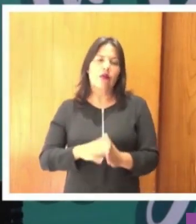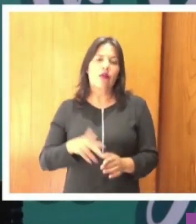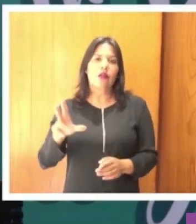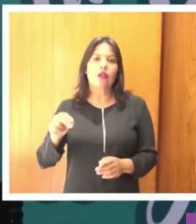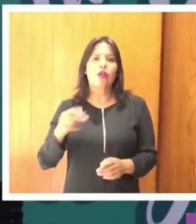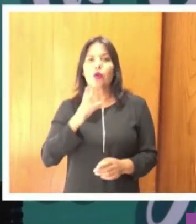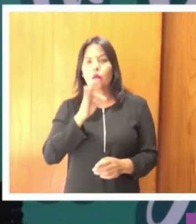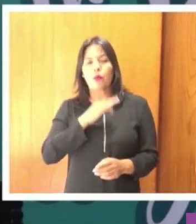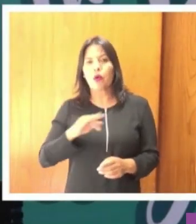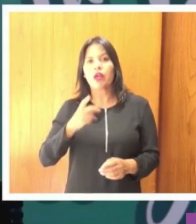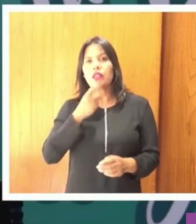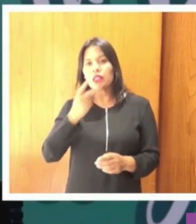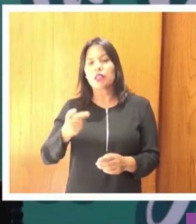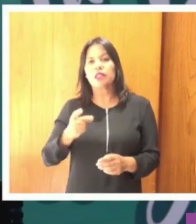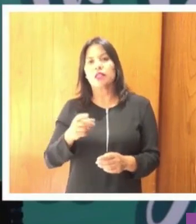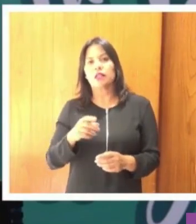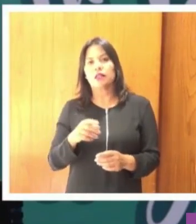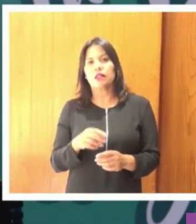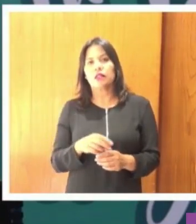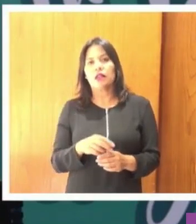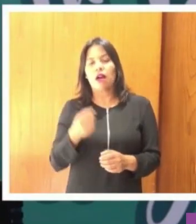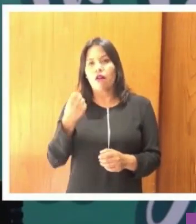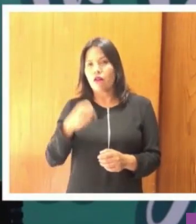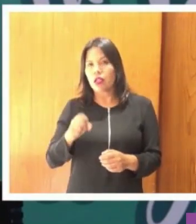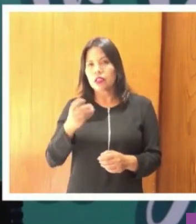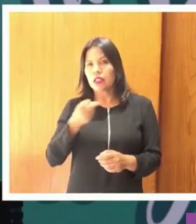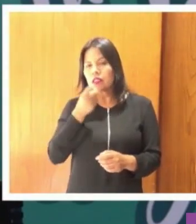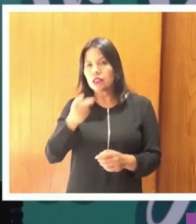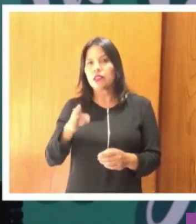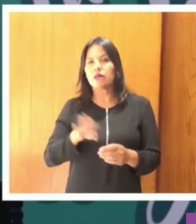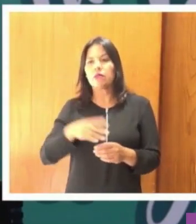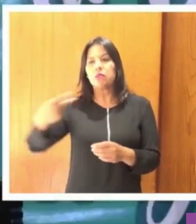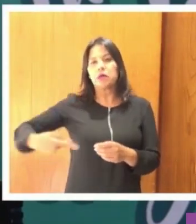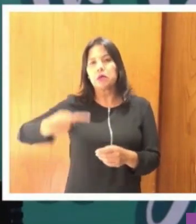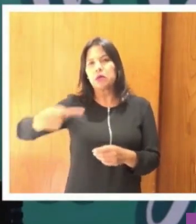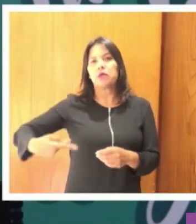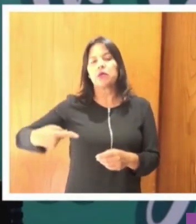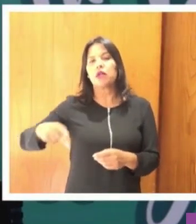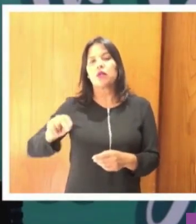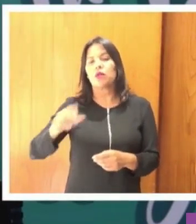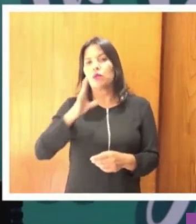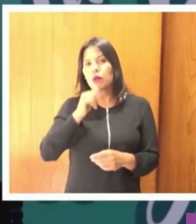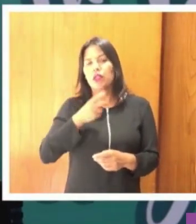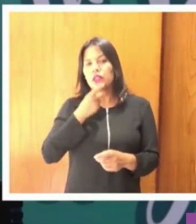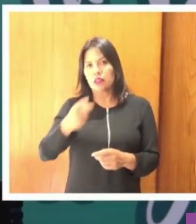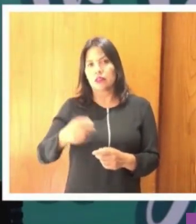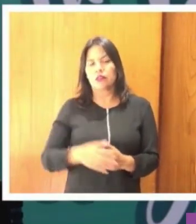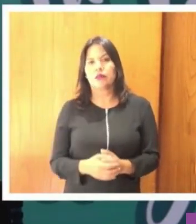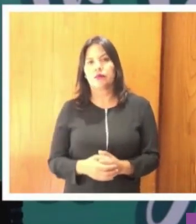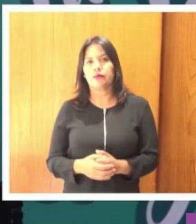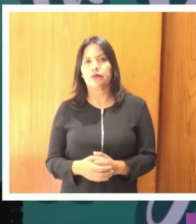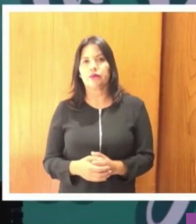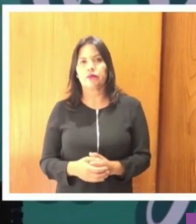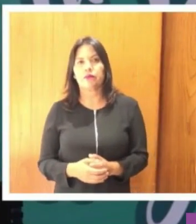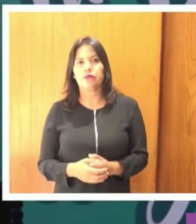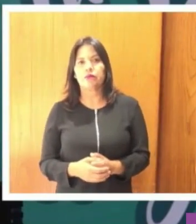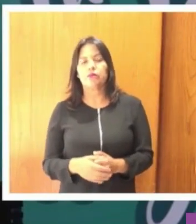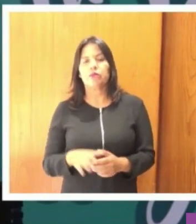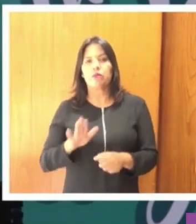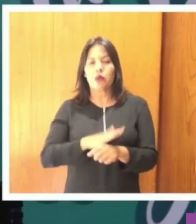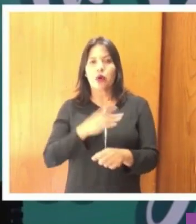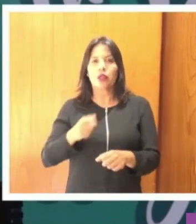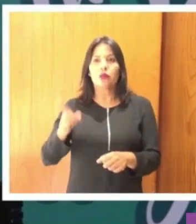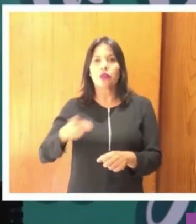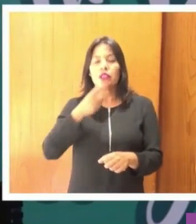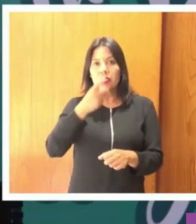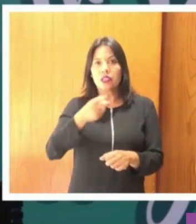obligados a la entrega de una razón o la respuesta a cuestionamientos que no se encuentran en algún soporte documental, pues ello implicaría emitir un